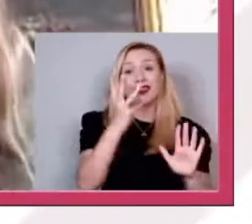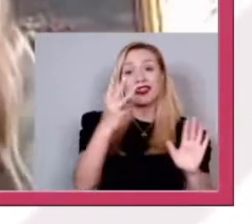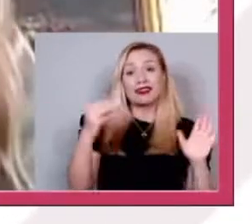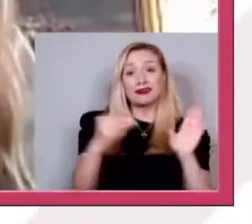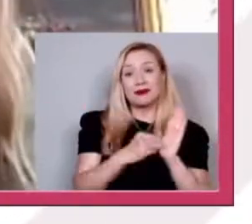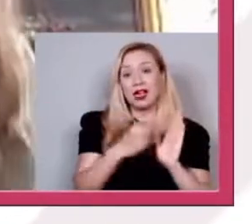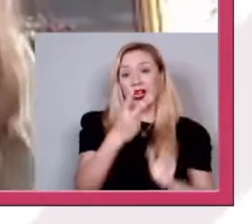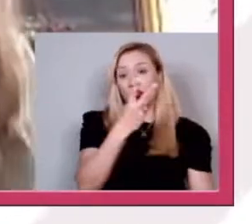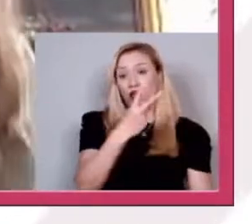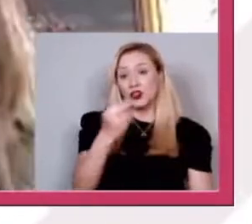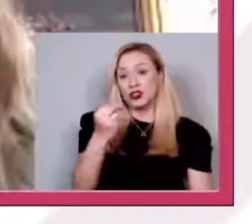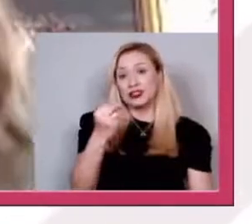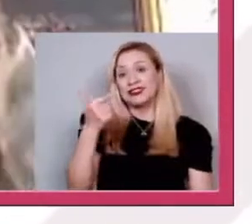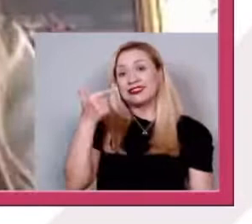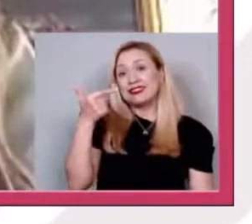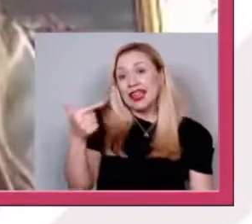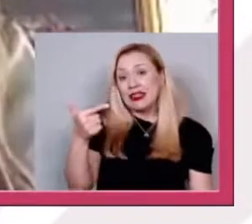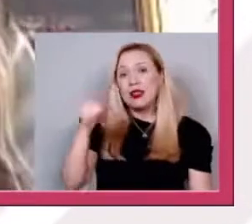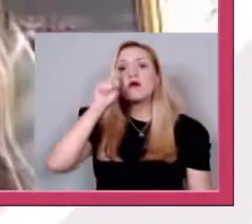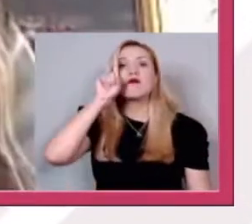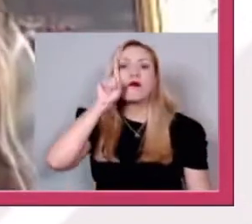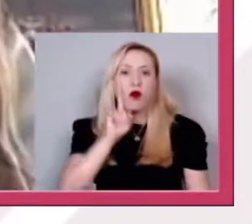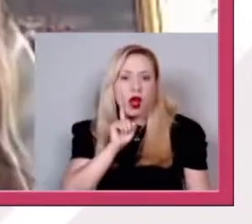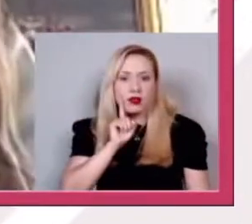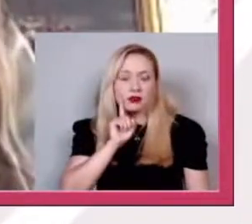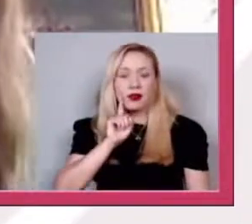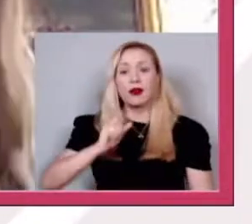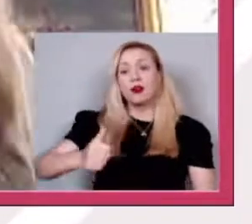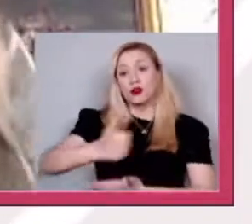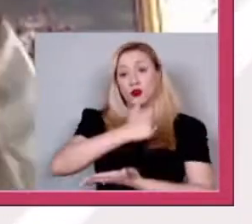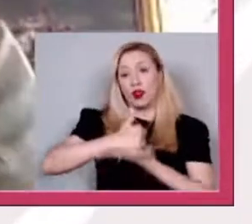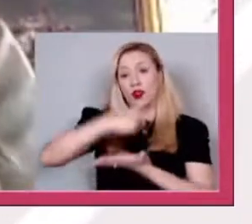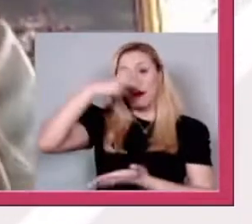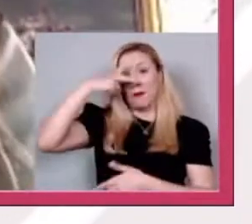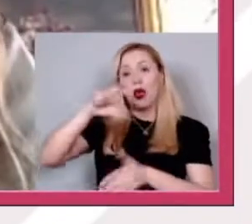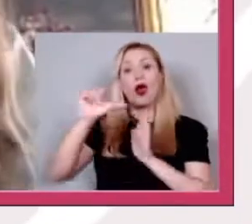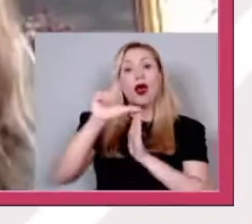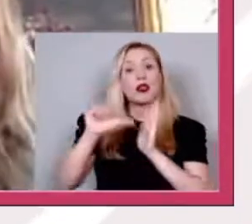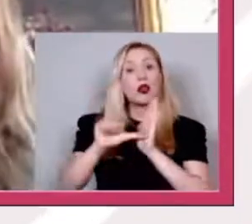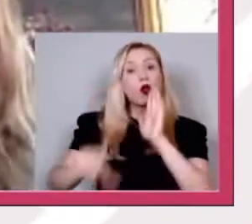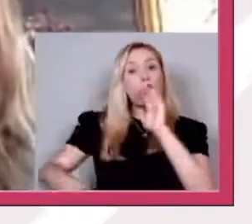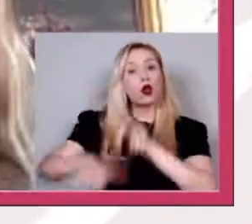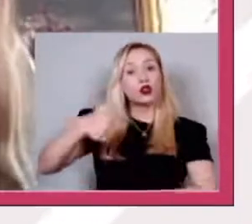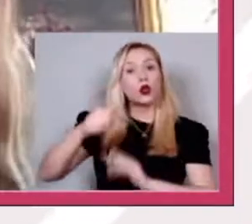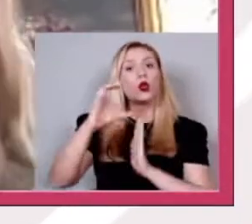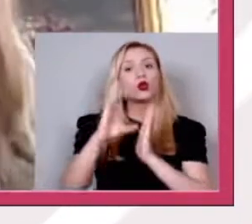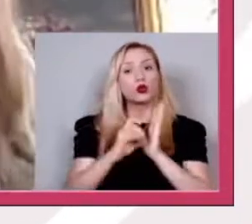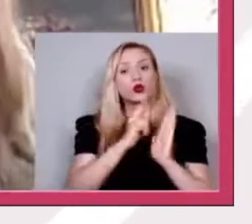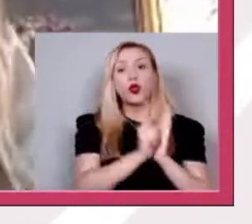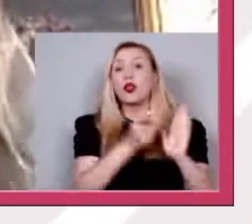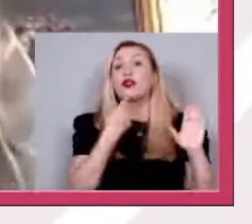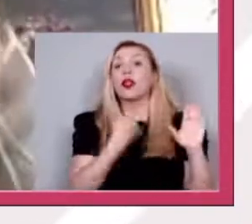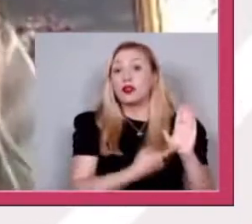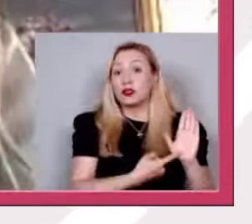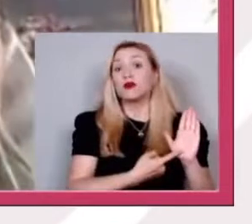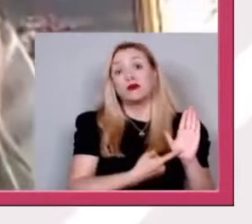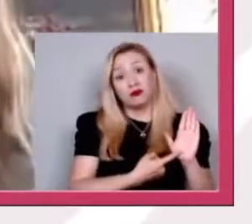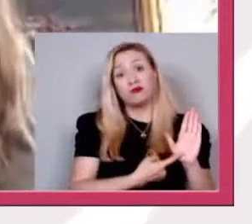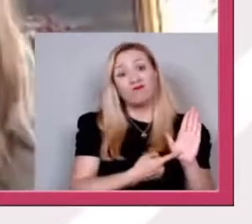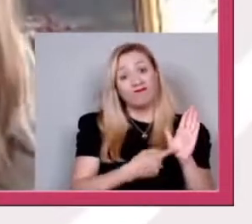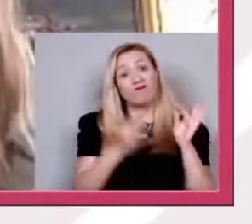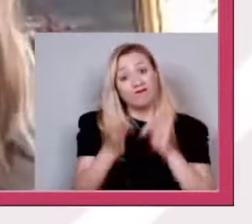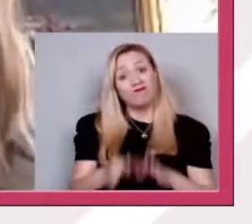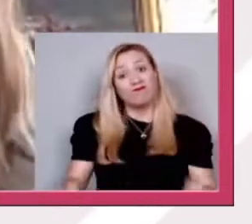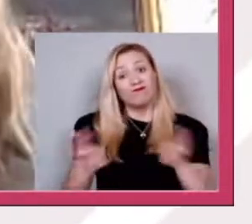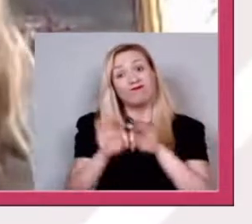853.207 mujeres. En la Ciudad de México, el artículo 11 de nuestra Constitución Política reconoce como un grupo de atención